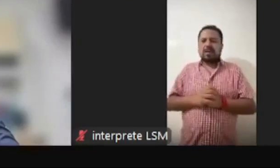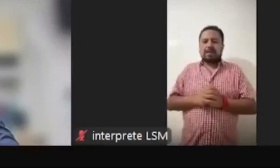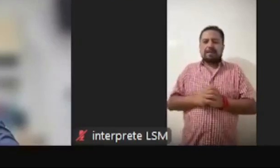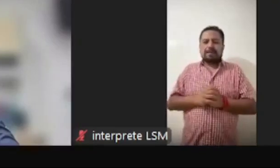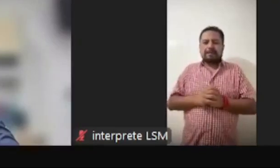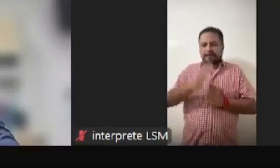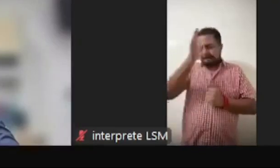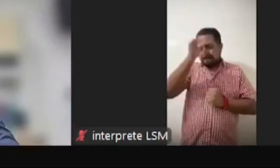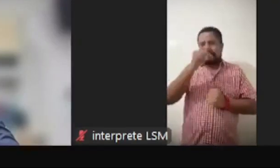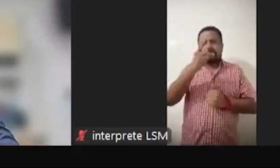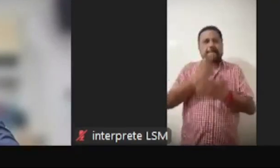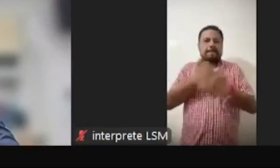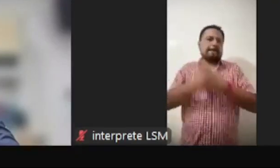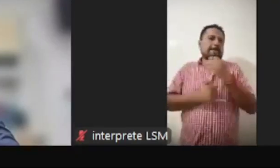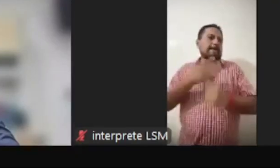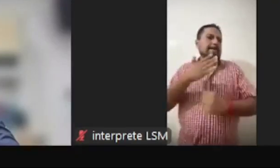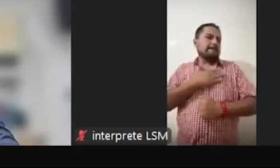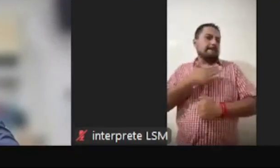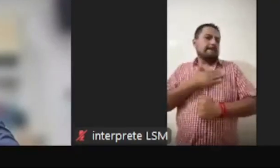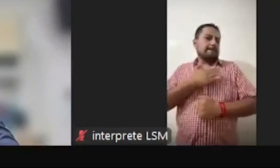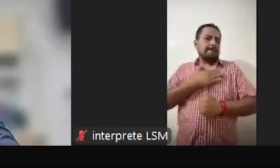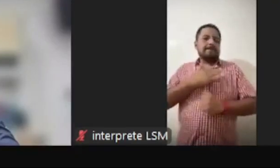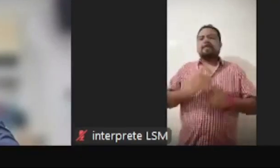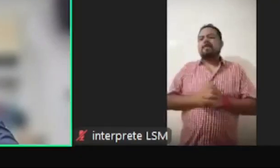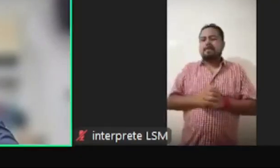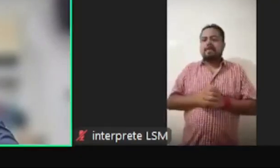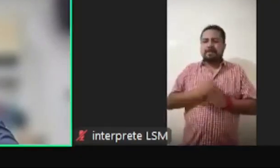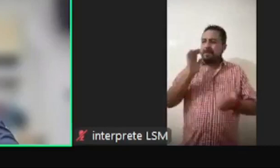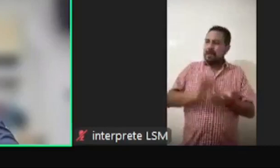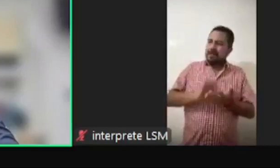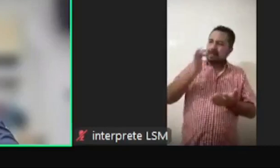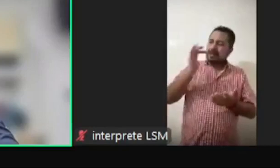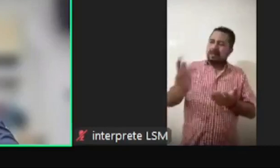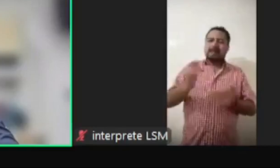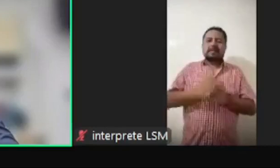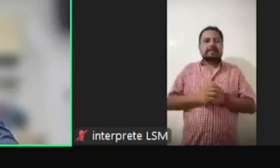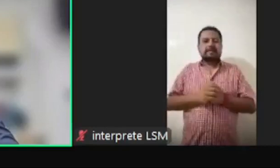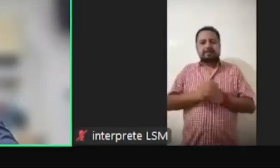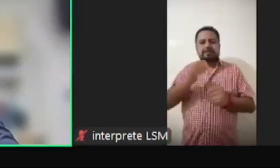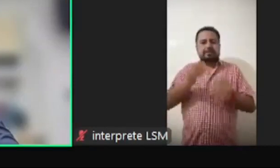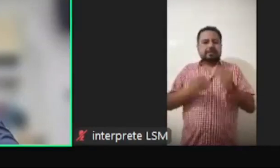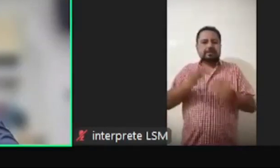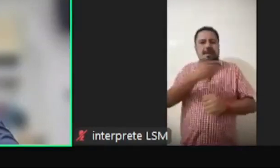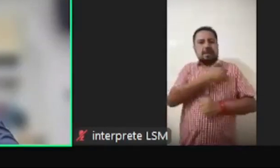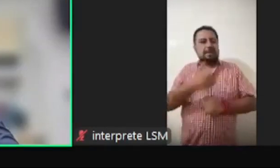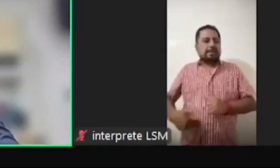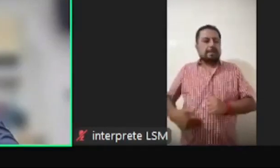Es mi proyecto. Gracias, magistrada. Magistrada Evelyn Rodríguez Chinol.